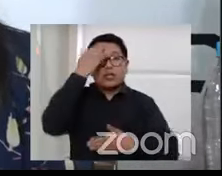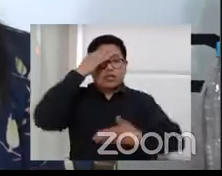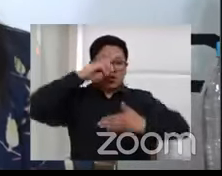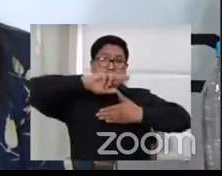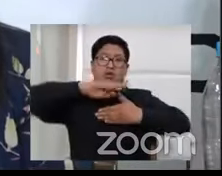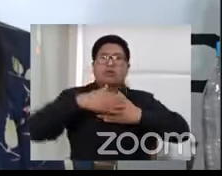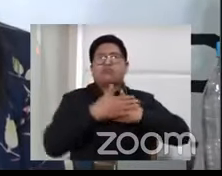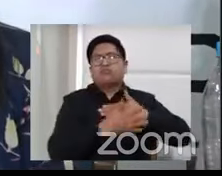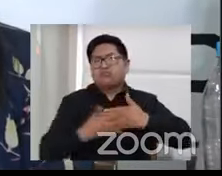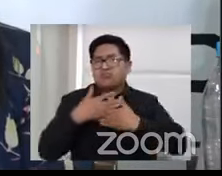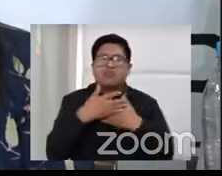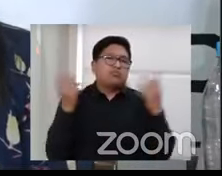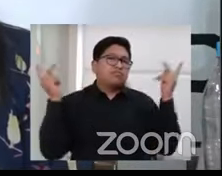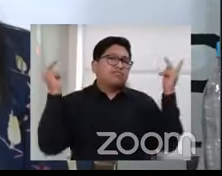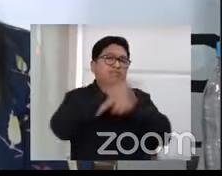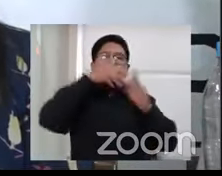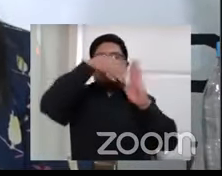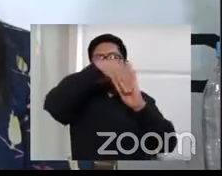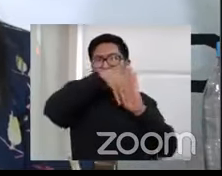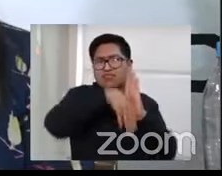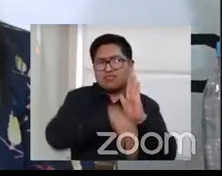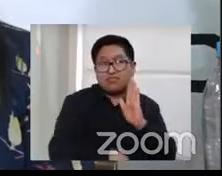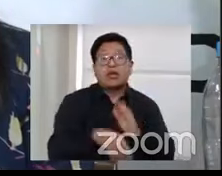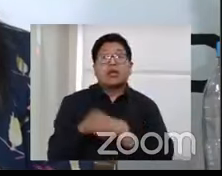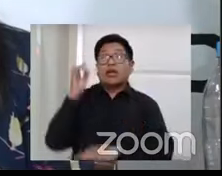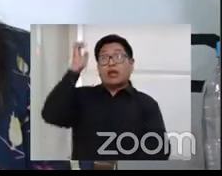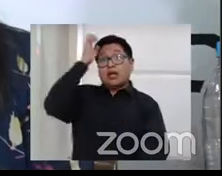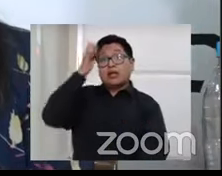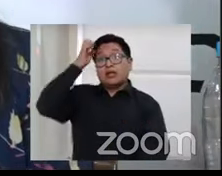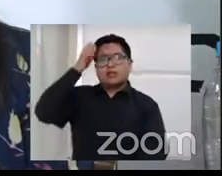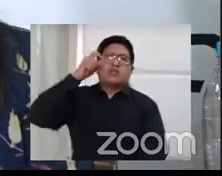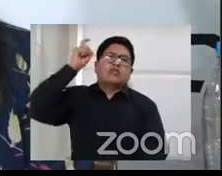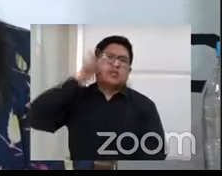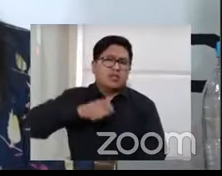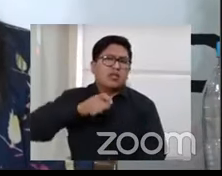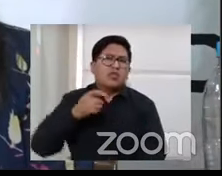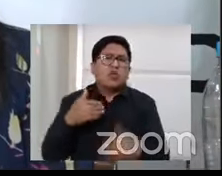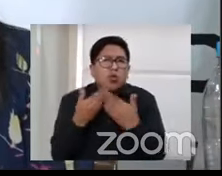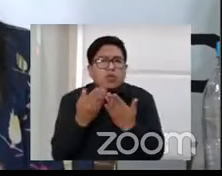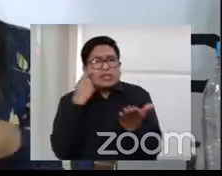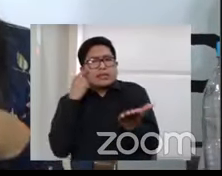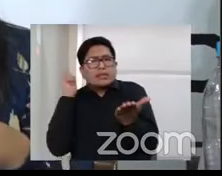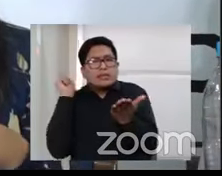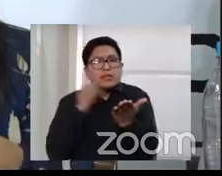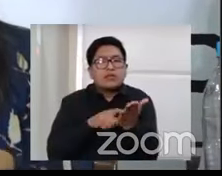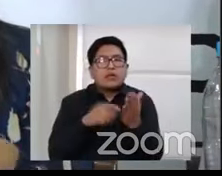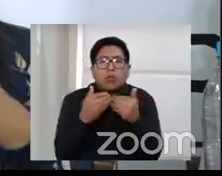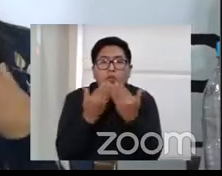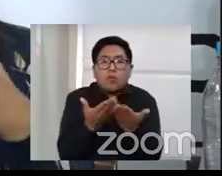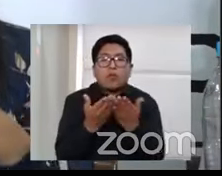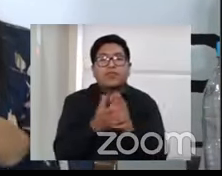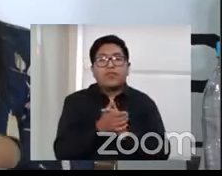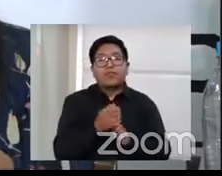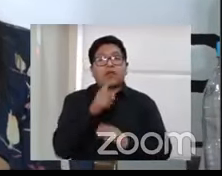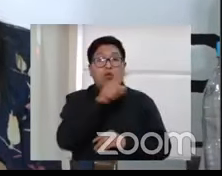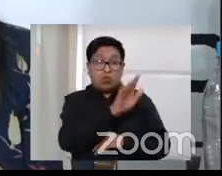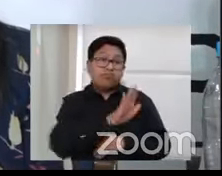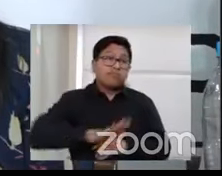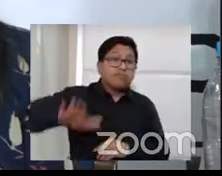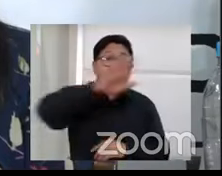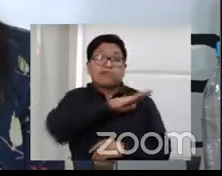sido fuertemente golpeada los estados tienen que considerar la alerta que están a la alerta en la voz que están